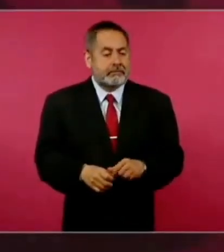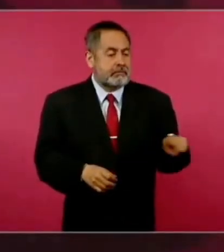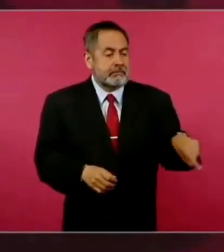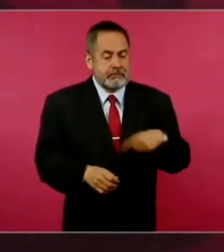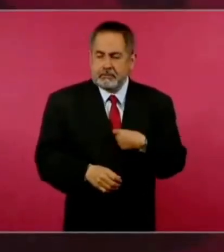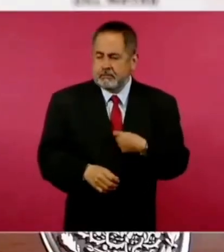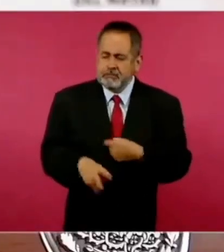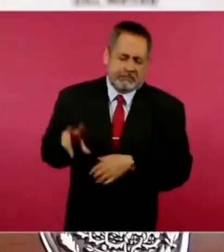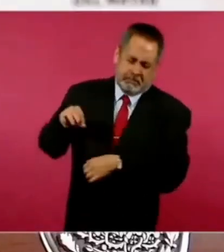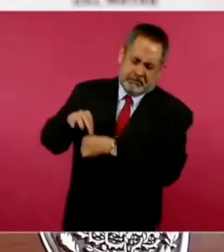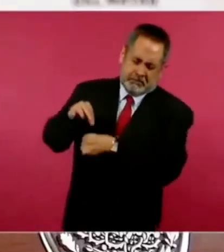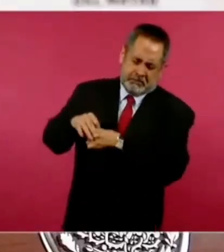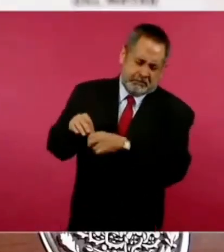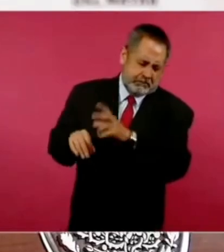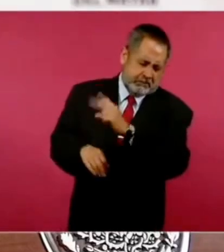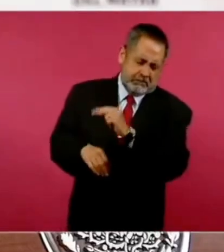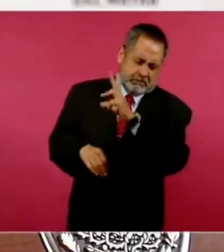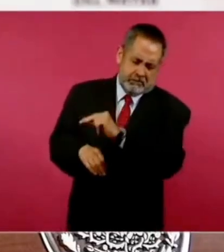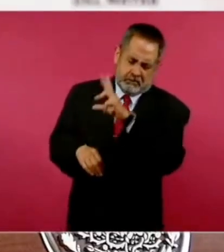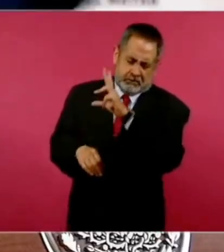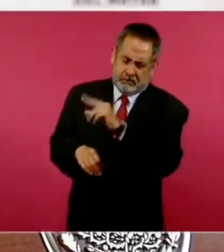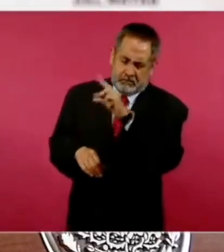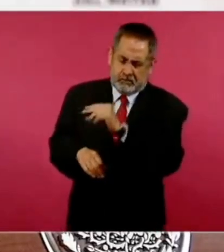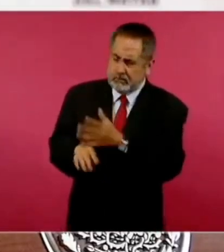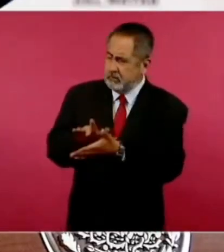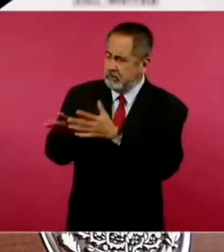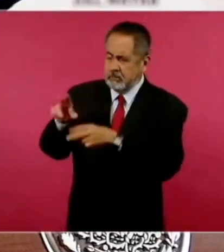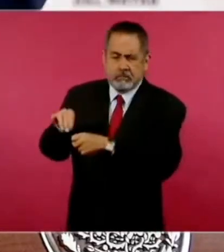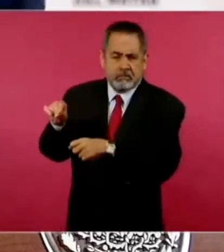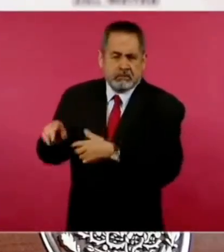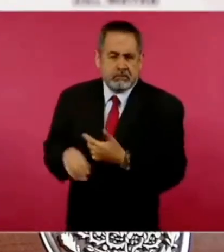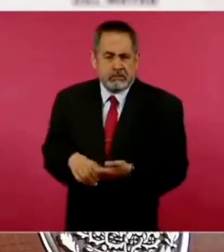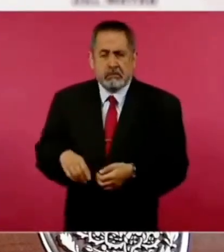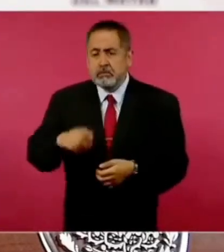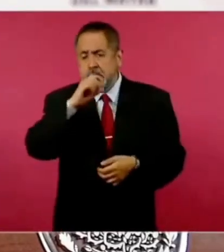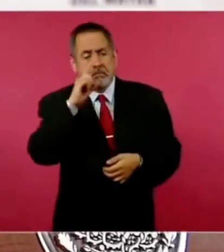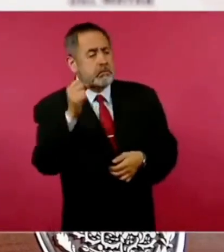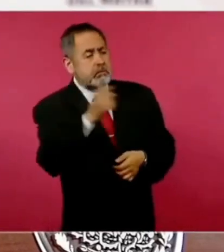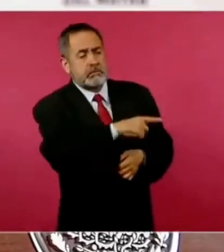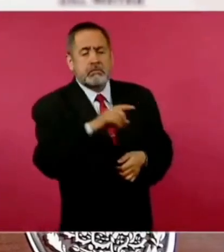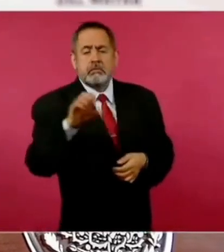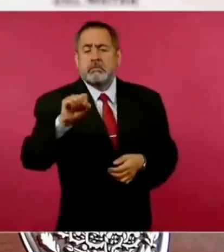votar todo en contra, pero lo mismo en la Corte.